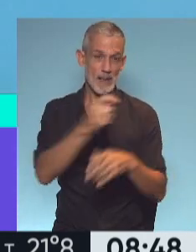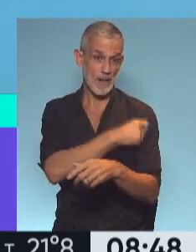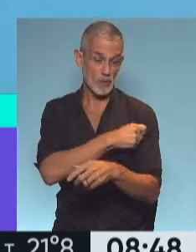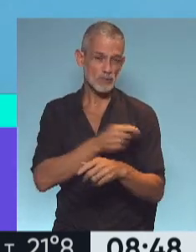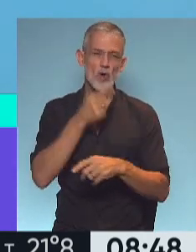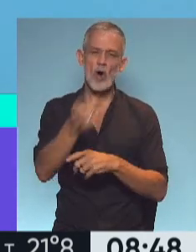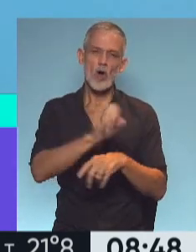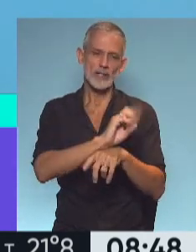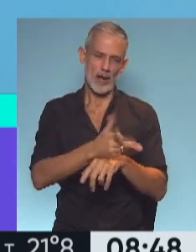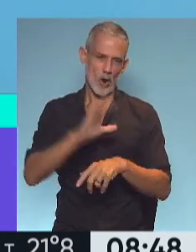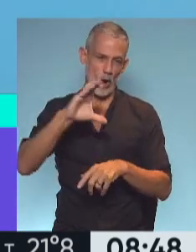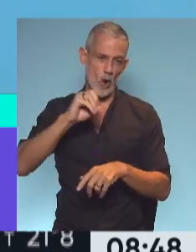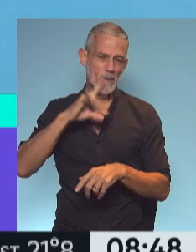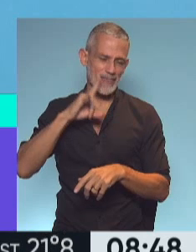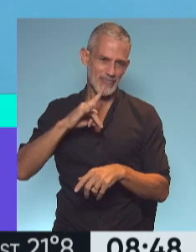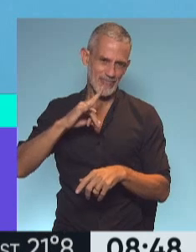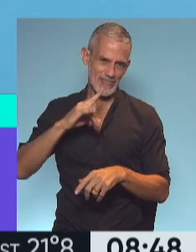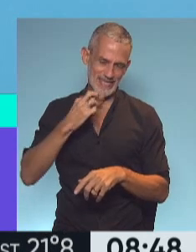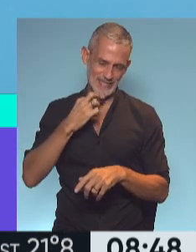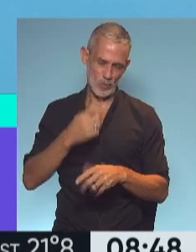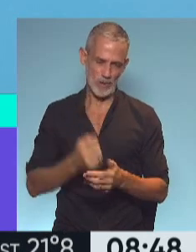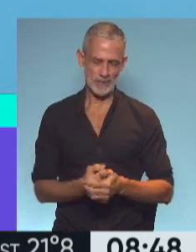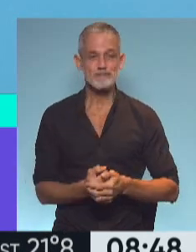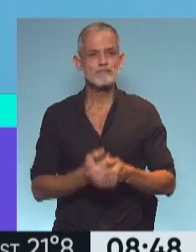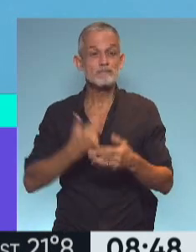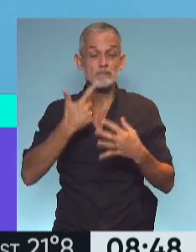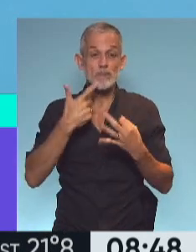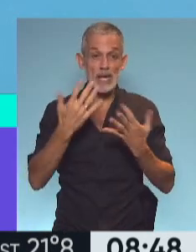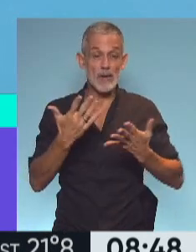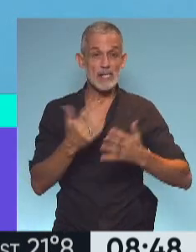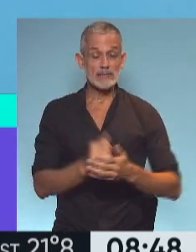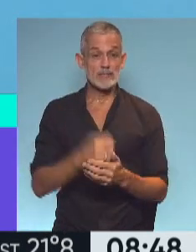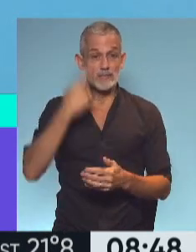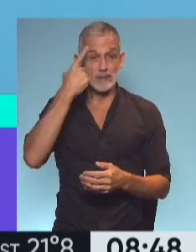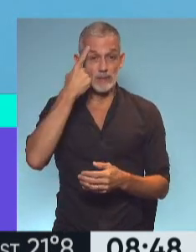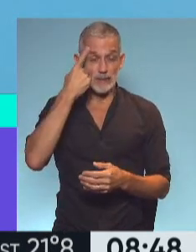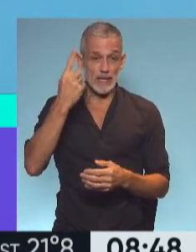la COVID-19. La verdad es que nos parece que